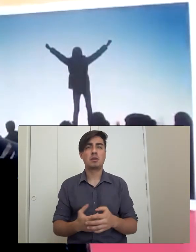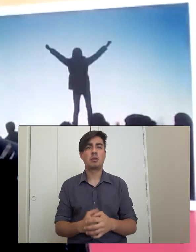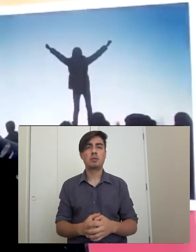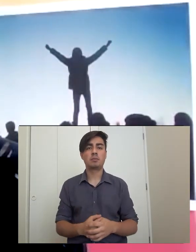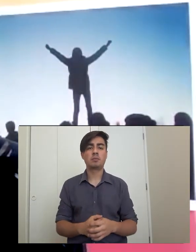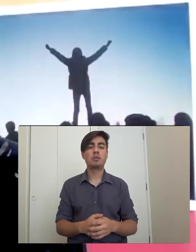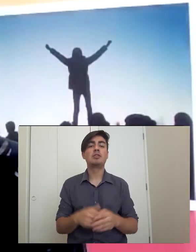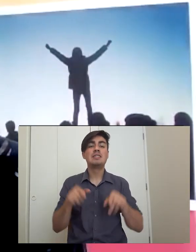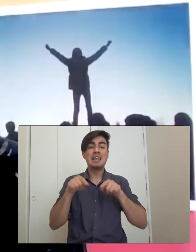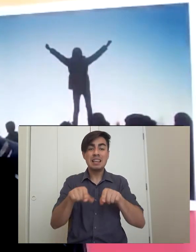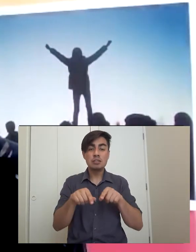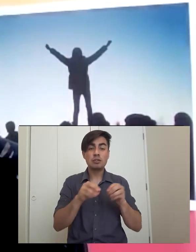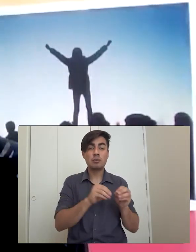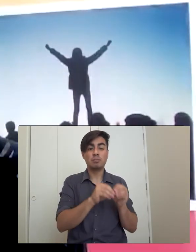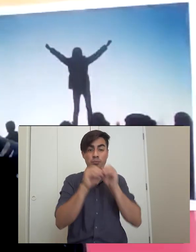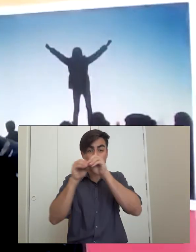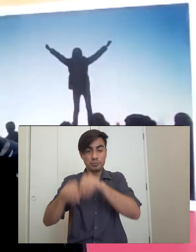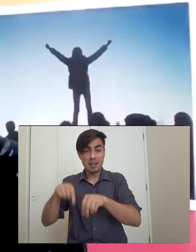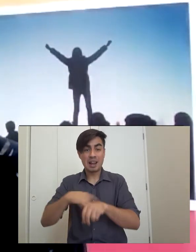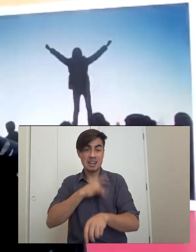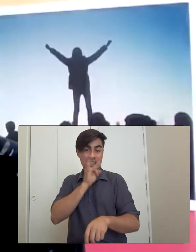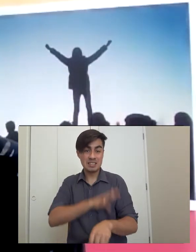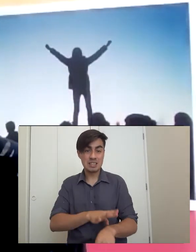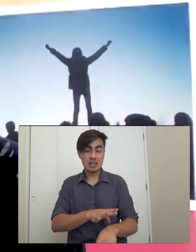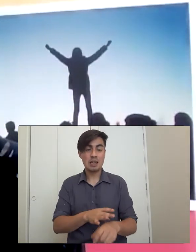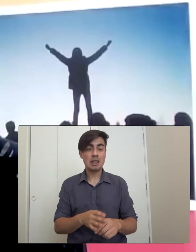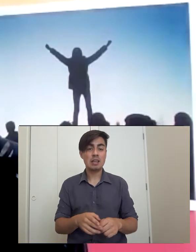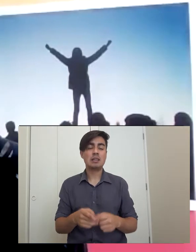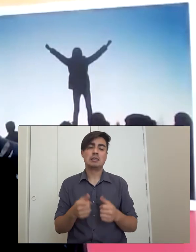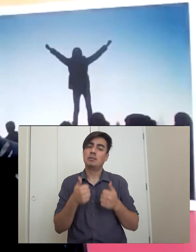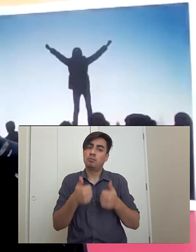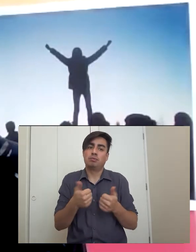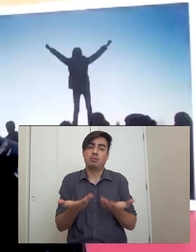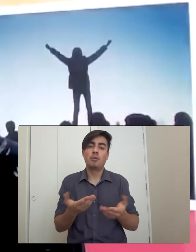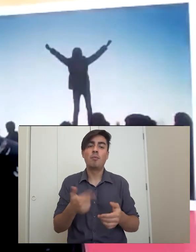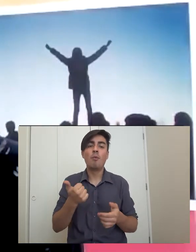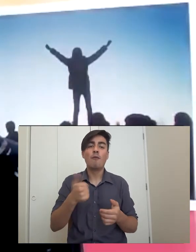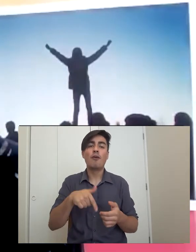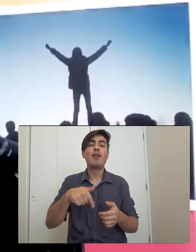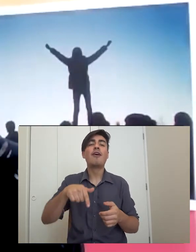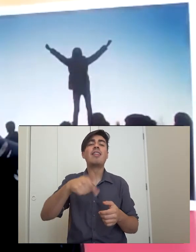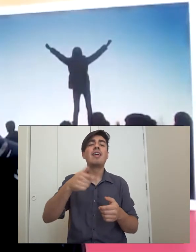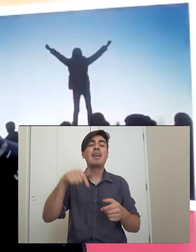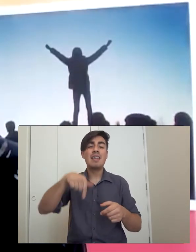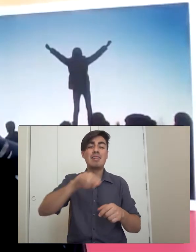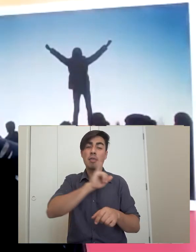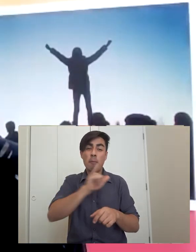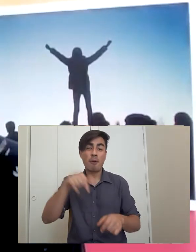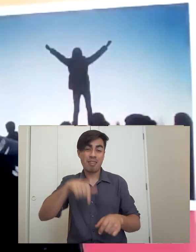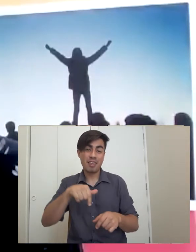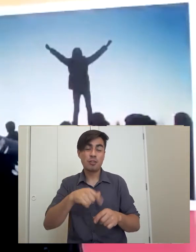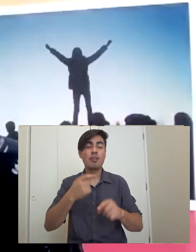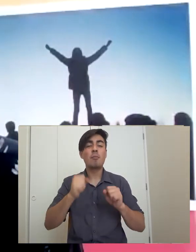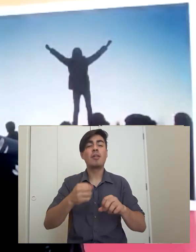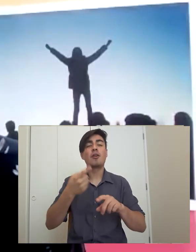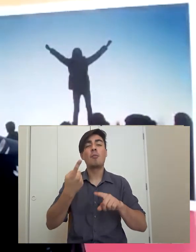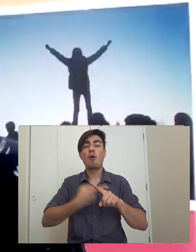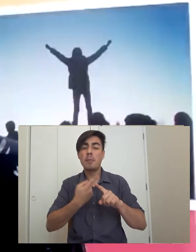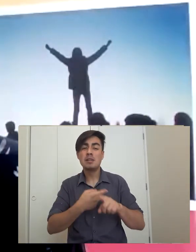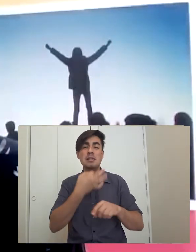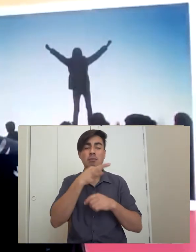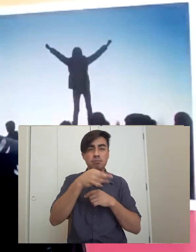Y creo que implementar esto en Chile, bueno, por supuesto, van a tener una buena sesión después de esto en términos de hablar con